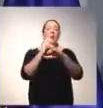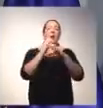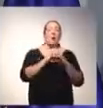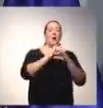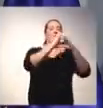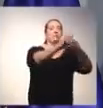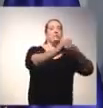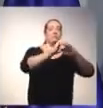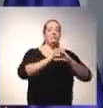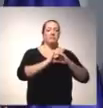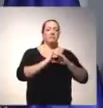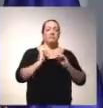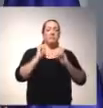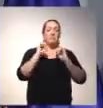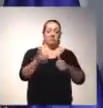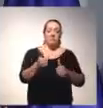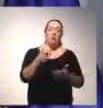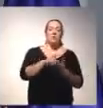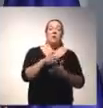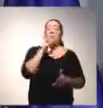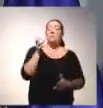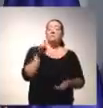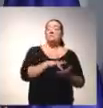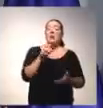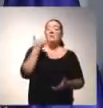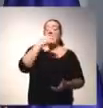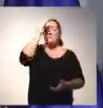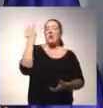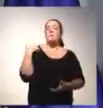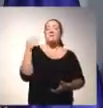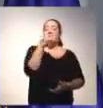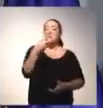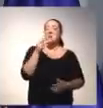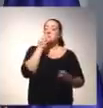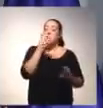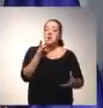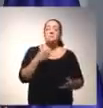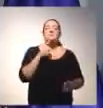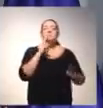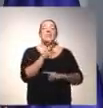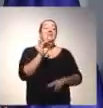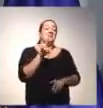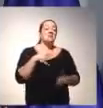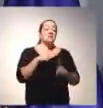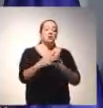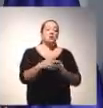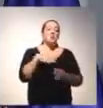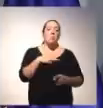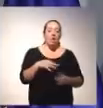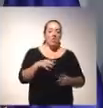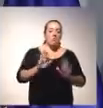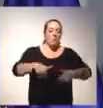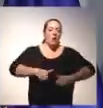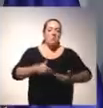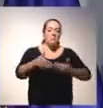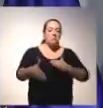lanzaderas, tan buen resultado que dieron el fin de semana pasado. Sí, es una situación que podemos volver a retomar.